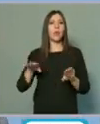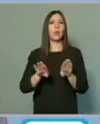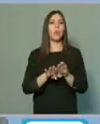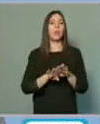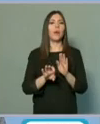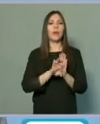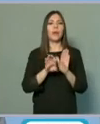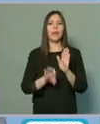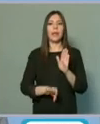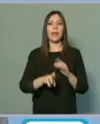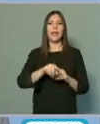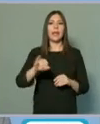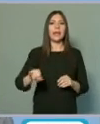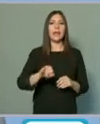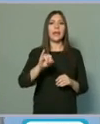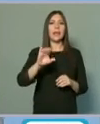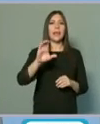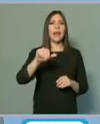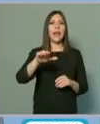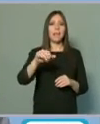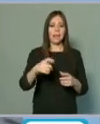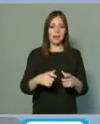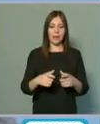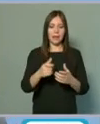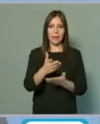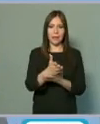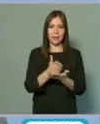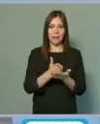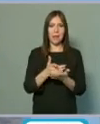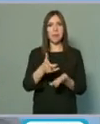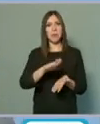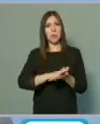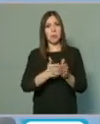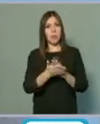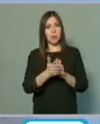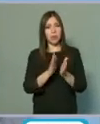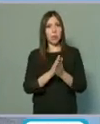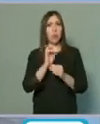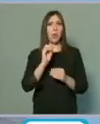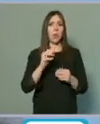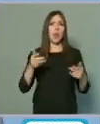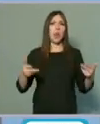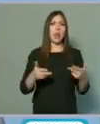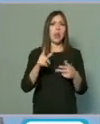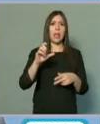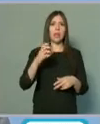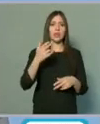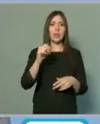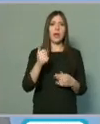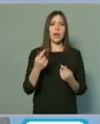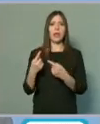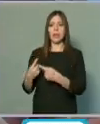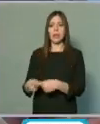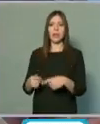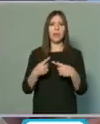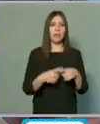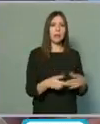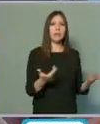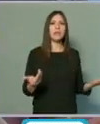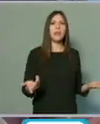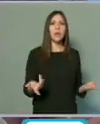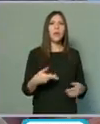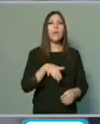preparar esos tacos de jícama. Los puedes preparar con tortilla de maíz o con lechuga. Sí. Y es diferente. Claro. ¿Cuáles son